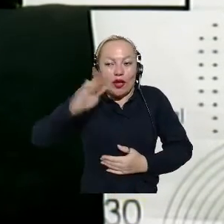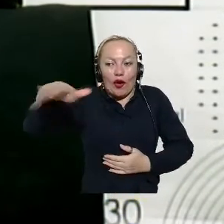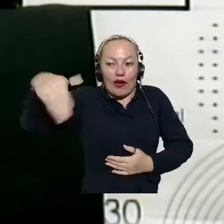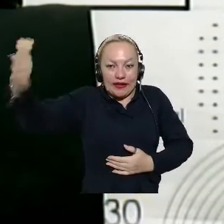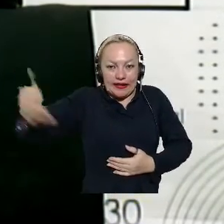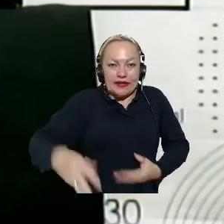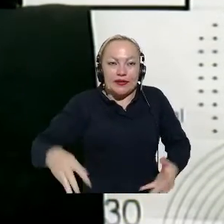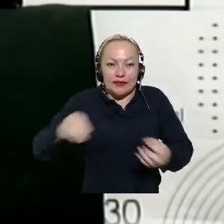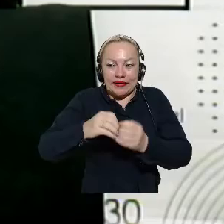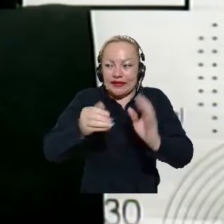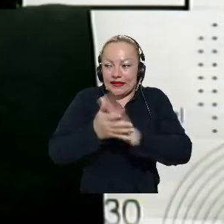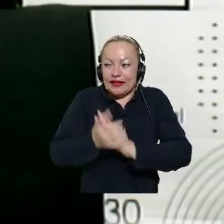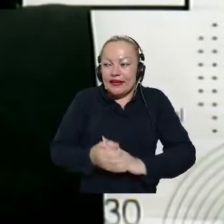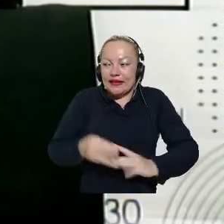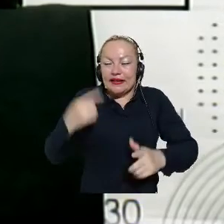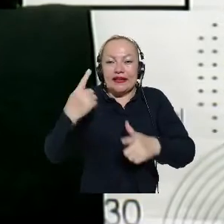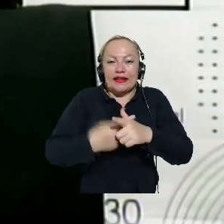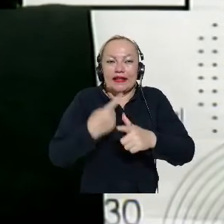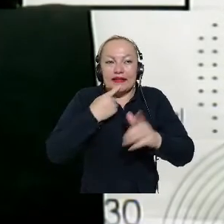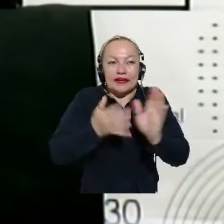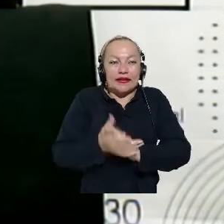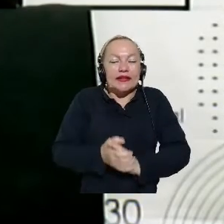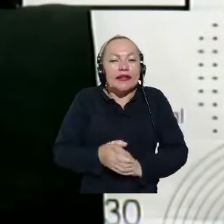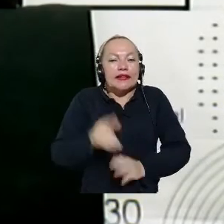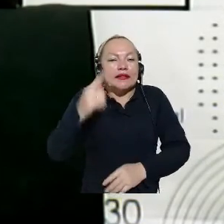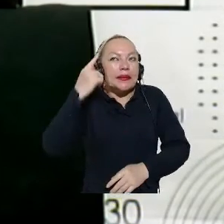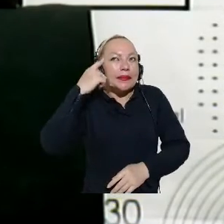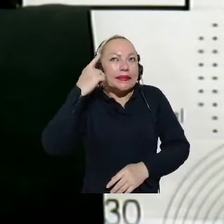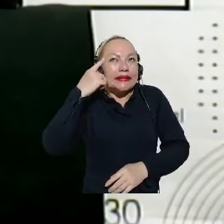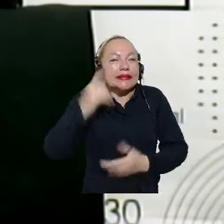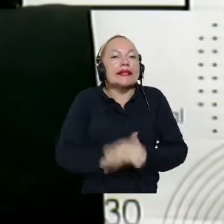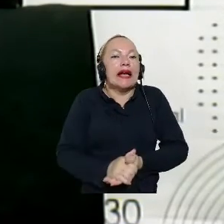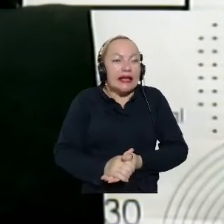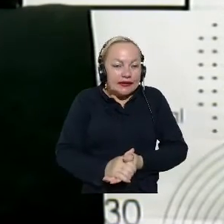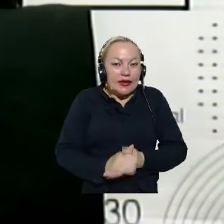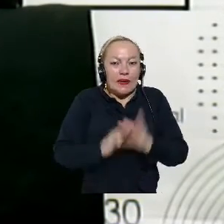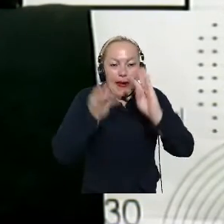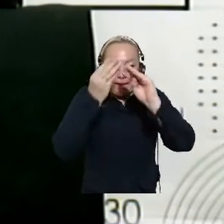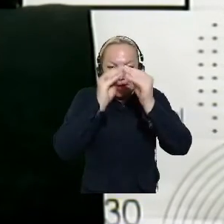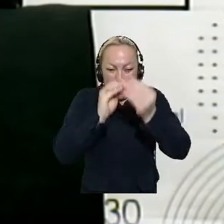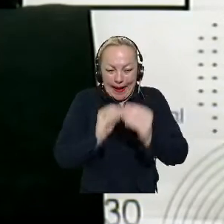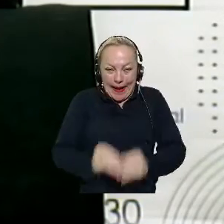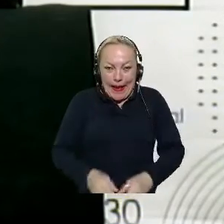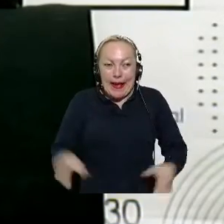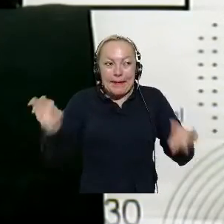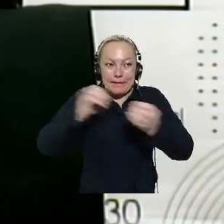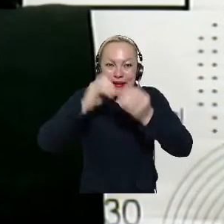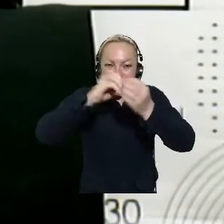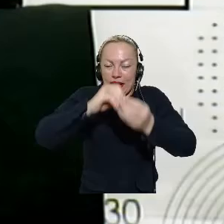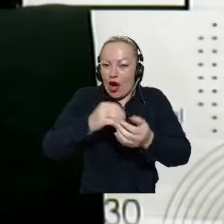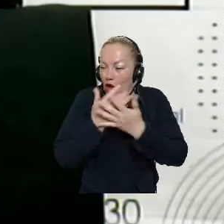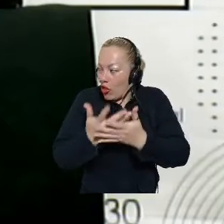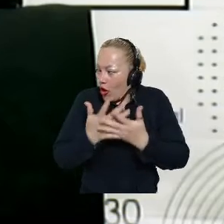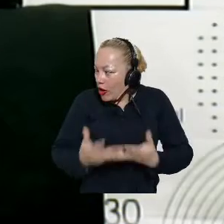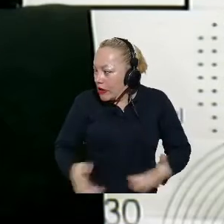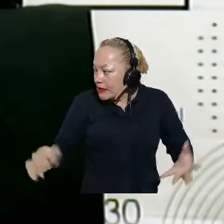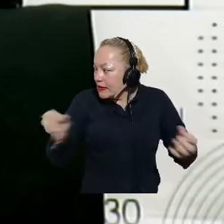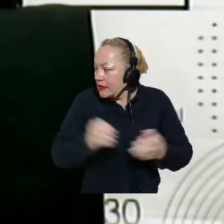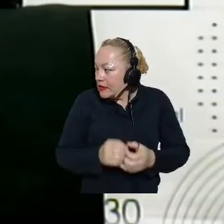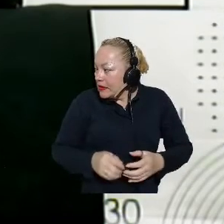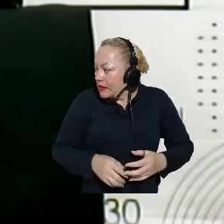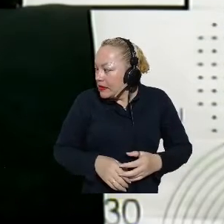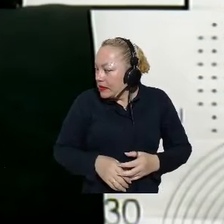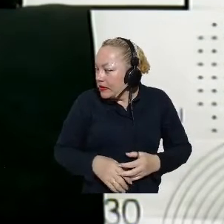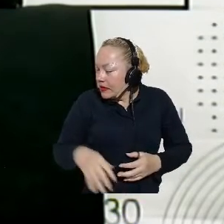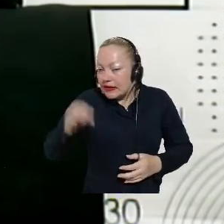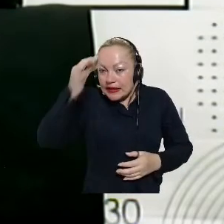otro. Entonces nos ha dejado como que nos hemos venido recreando y idealizando cosas que de pronto no teníamos en